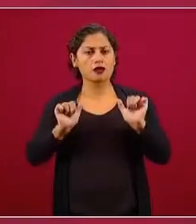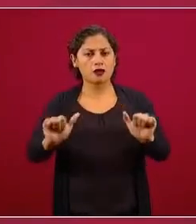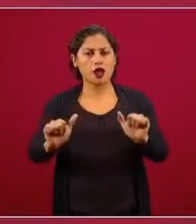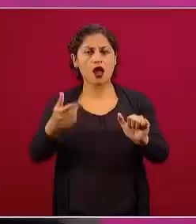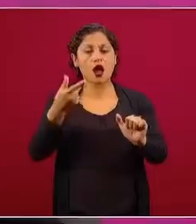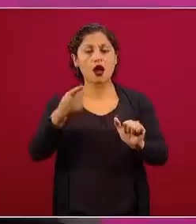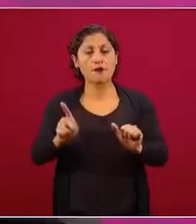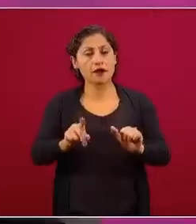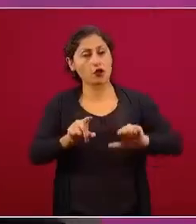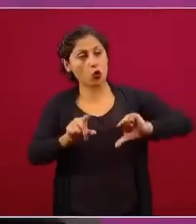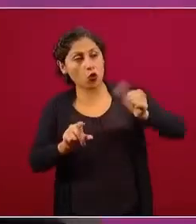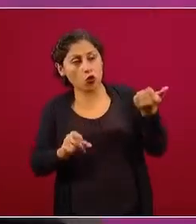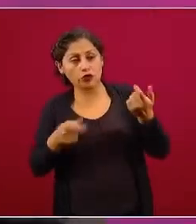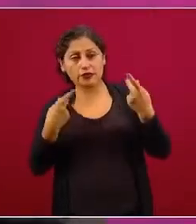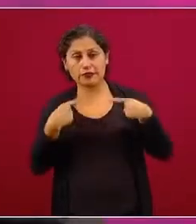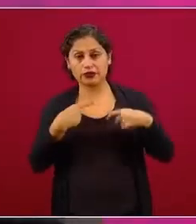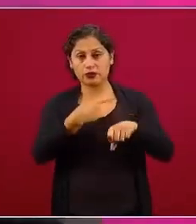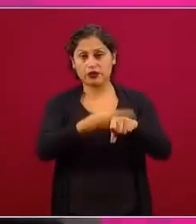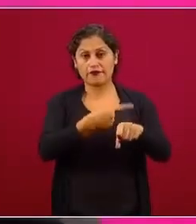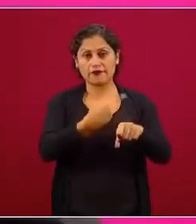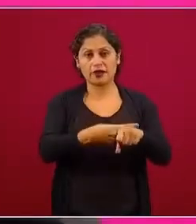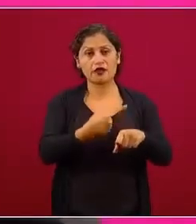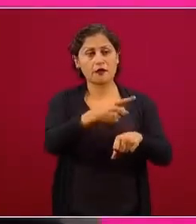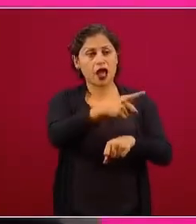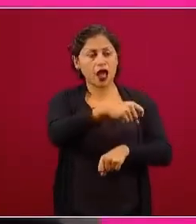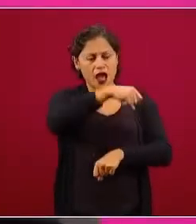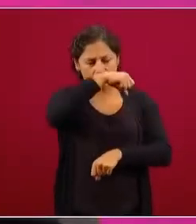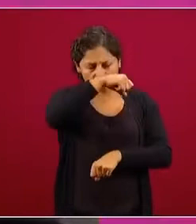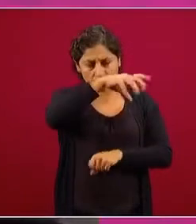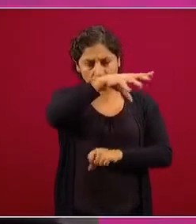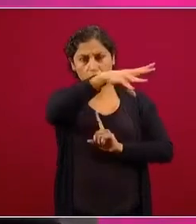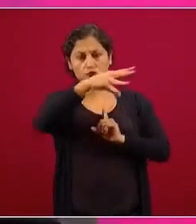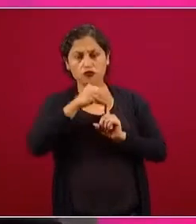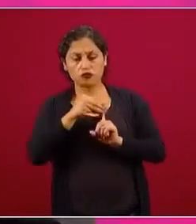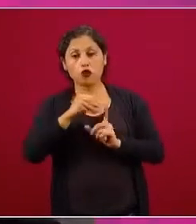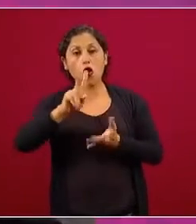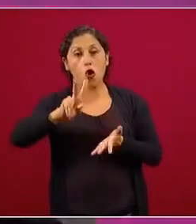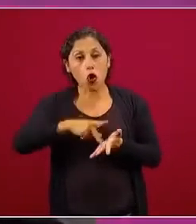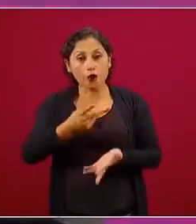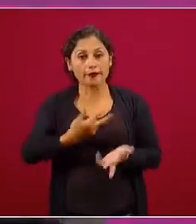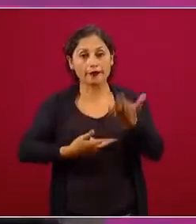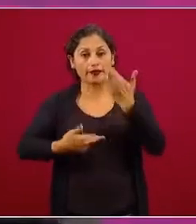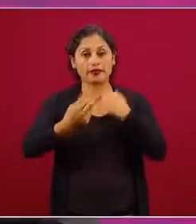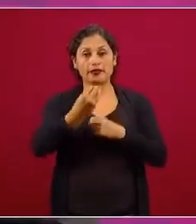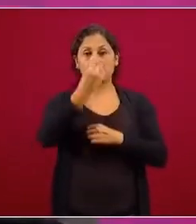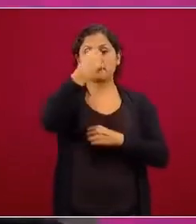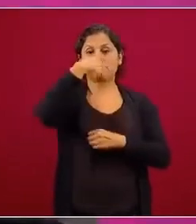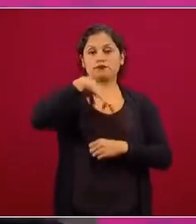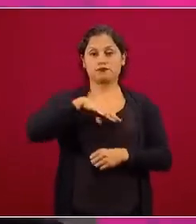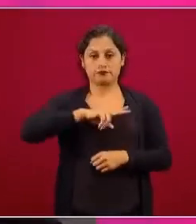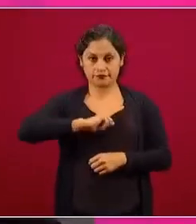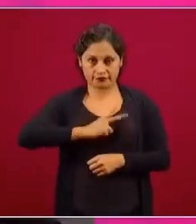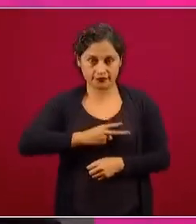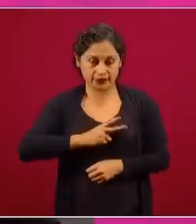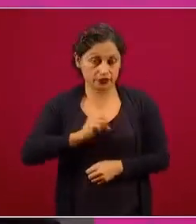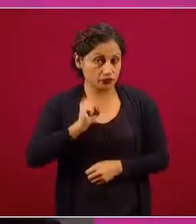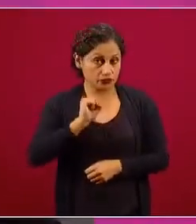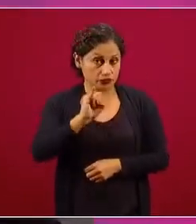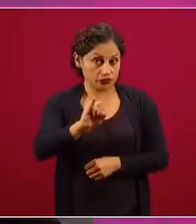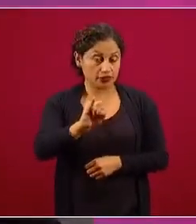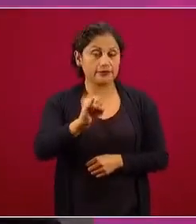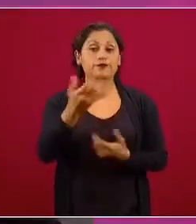estornuda, efectivamente el virus vuelve nuevamente a mis vías respiratorias. El punto importante es de que este virus en mis